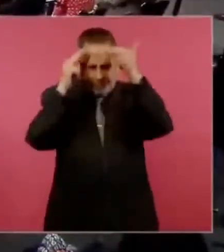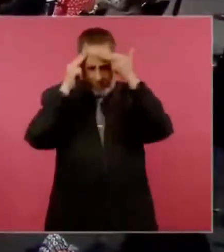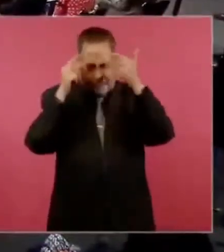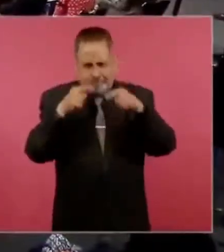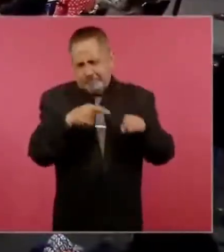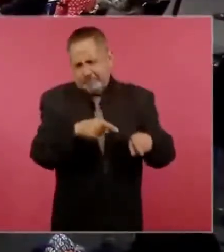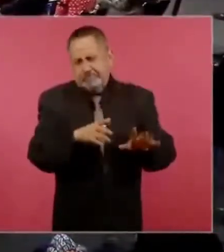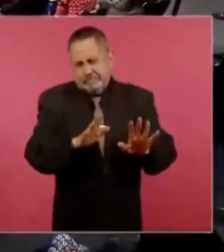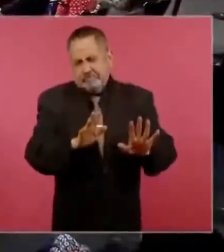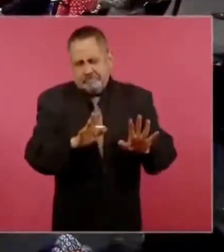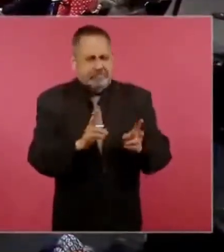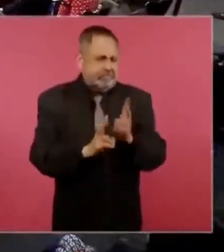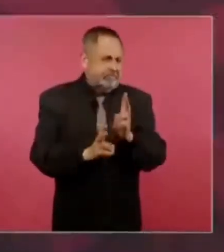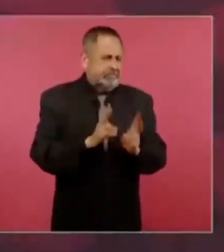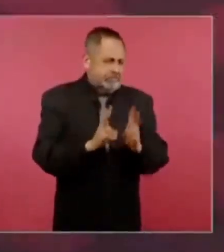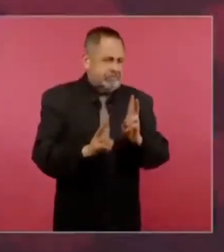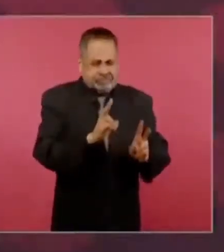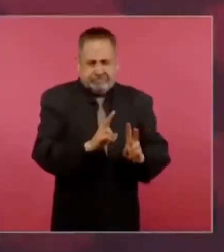de